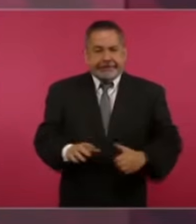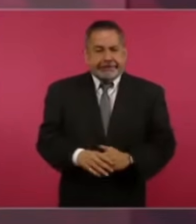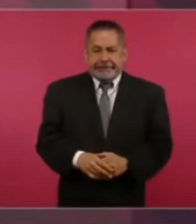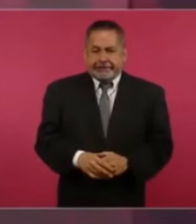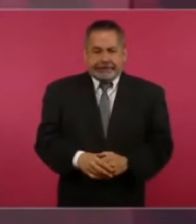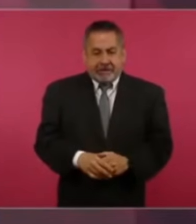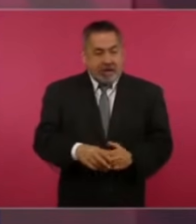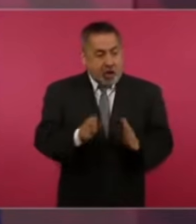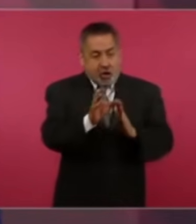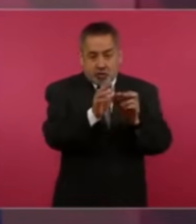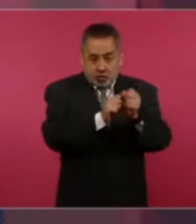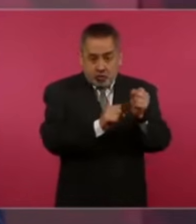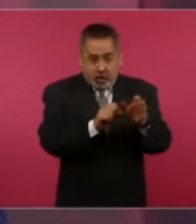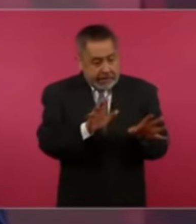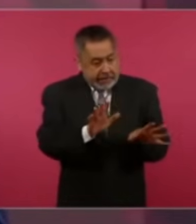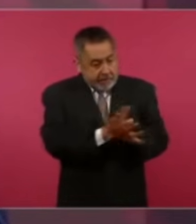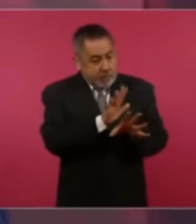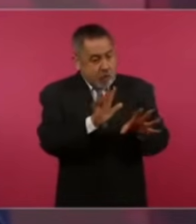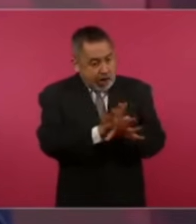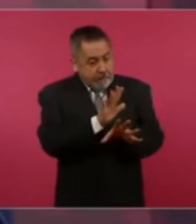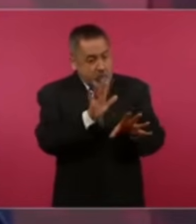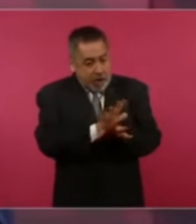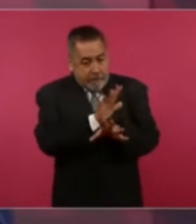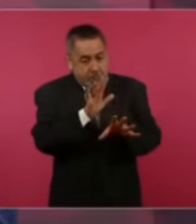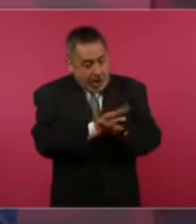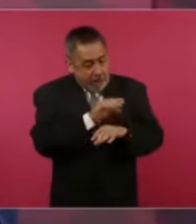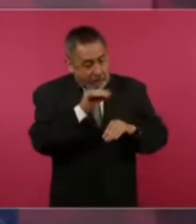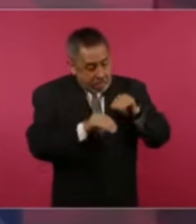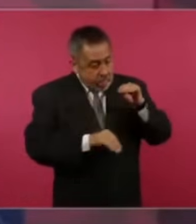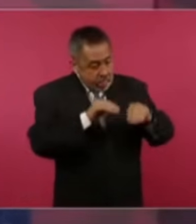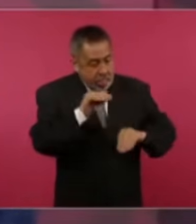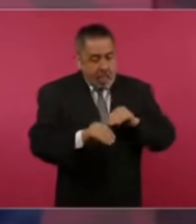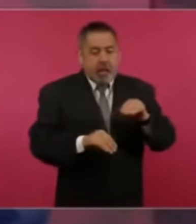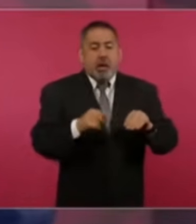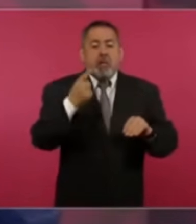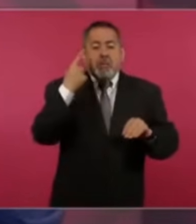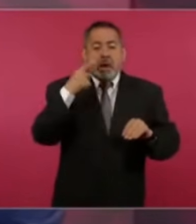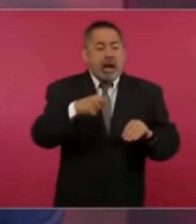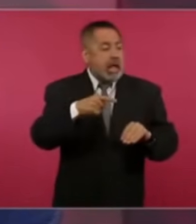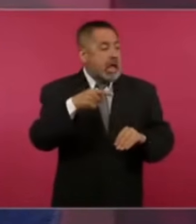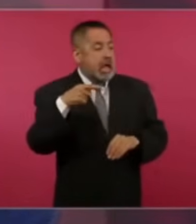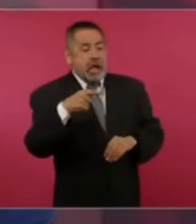Todas las reformas a la Constitución se hicieron para favorecer